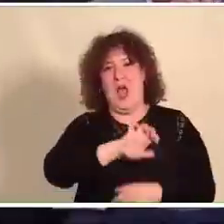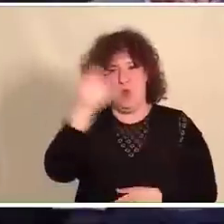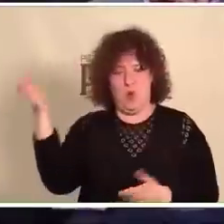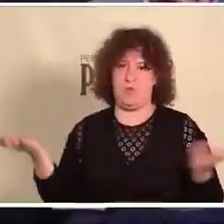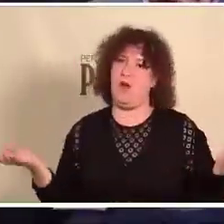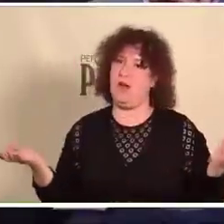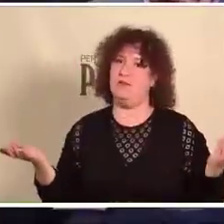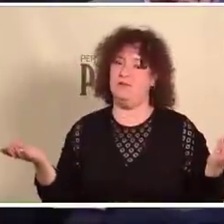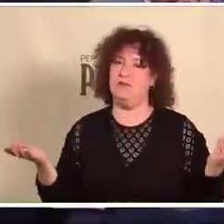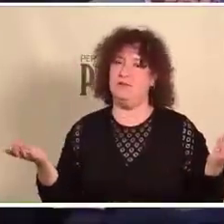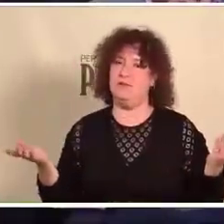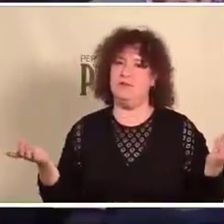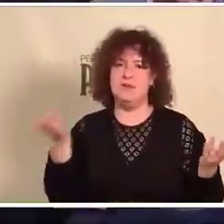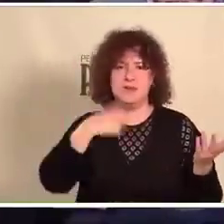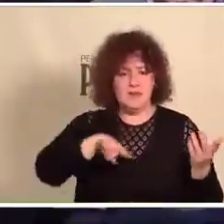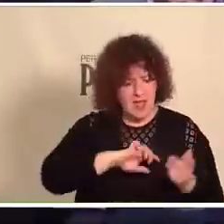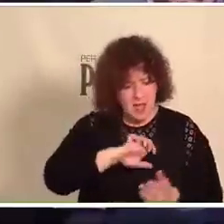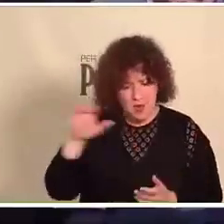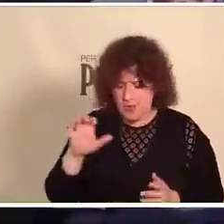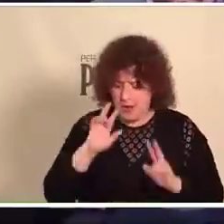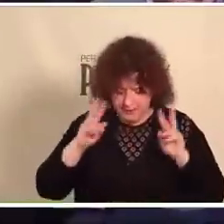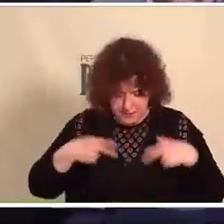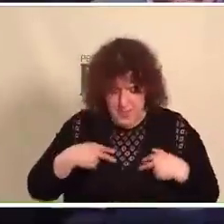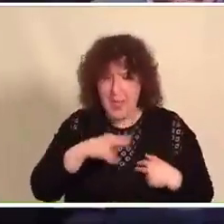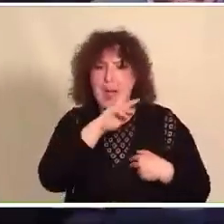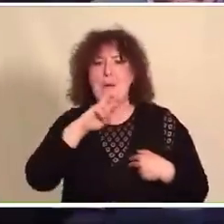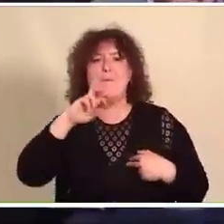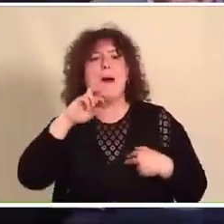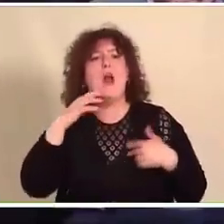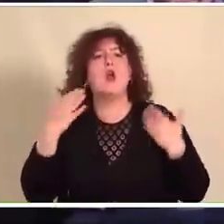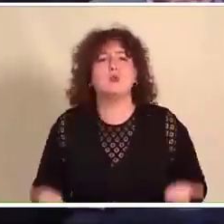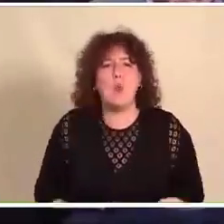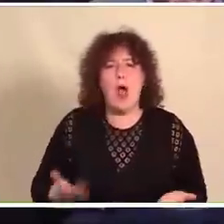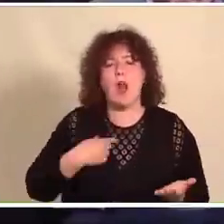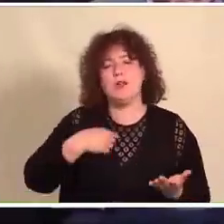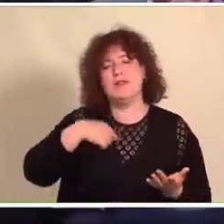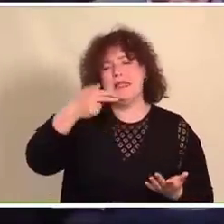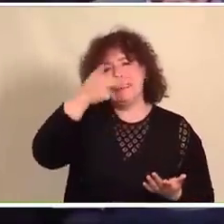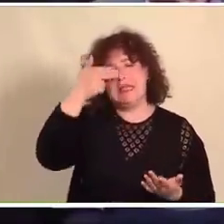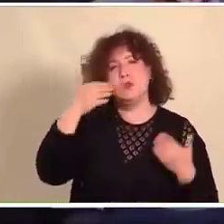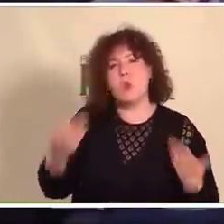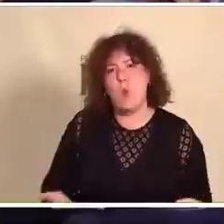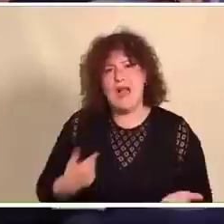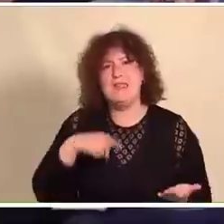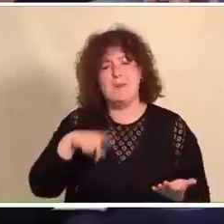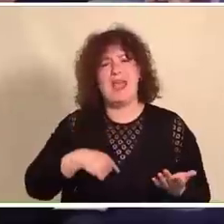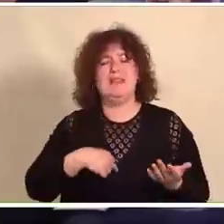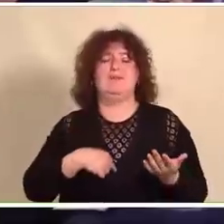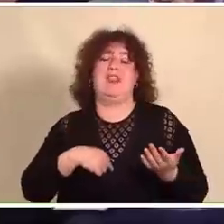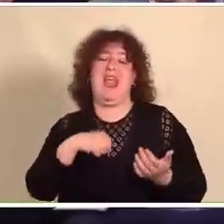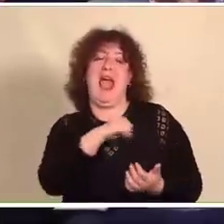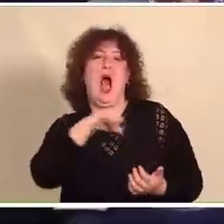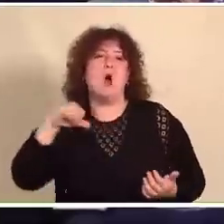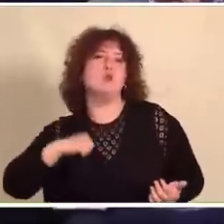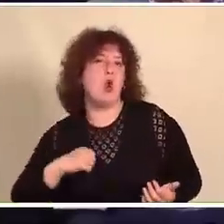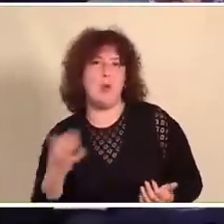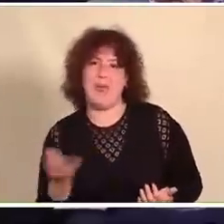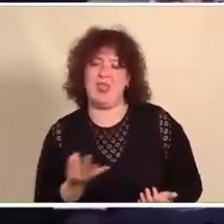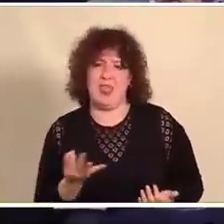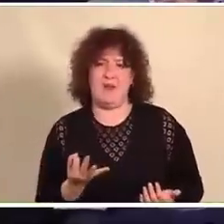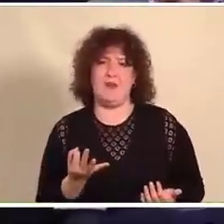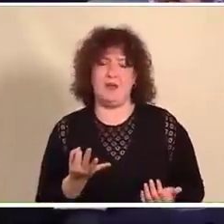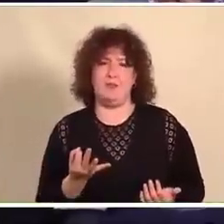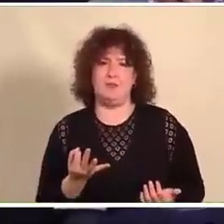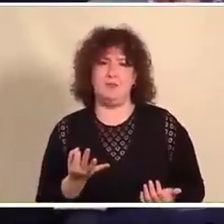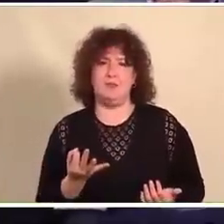estratégica actuar según sus propios valores y según sus propios intereses necesita demostrar que hay otra